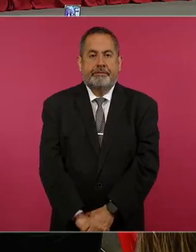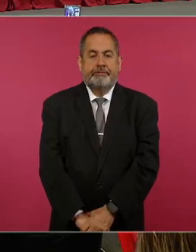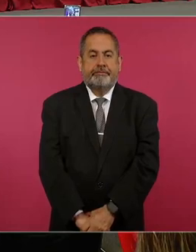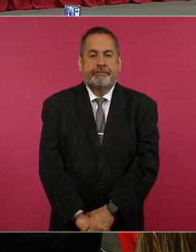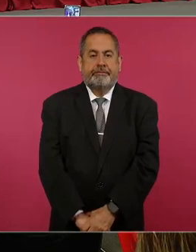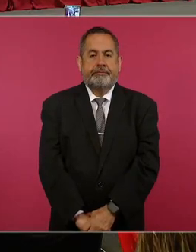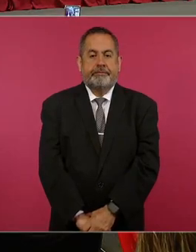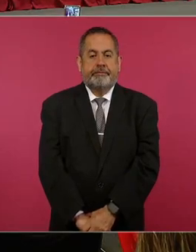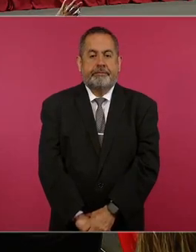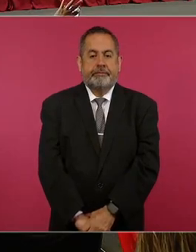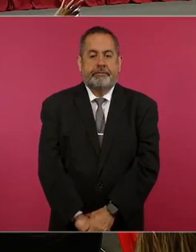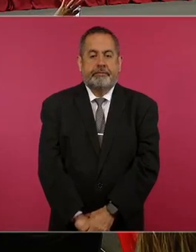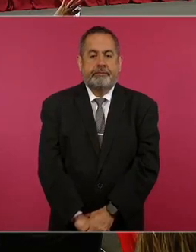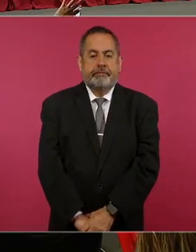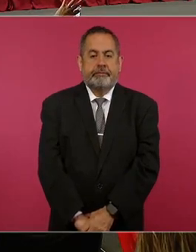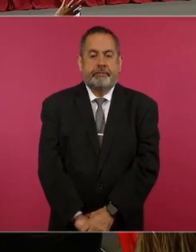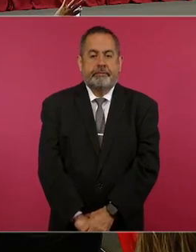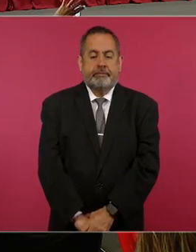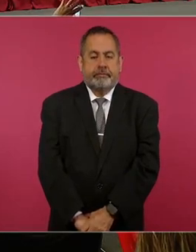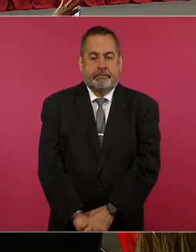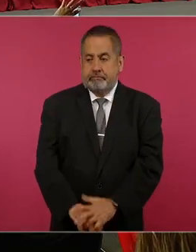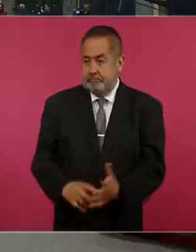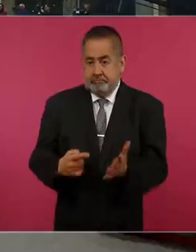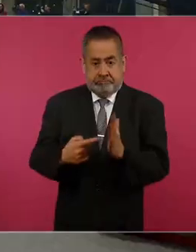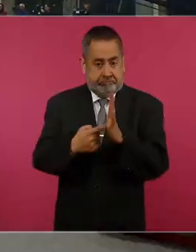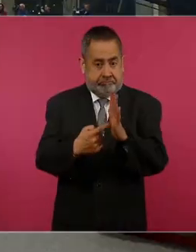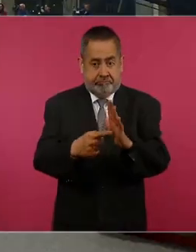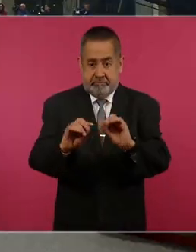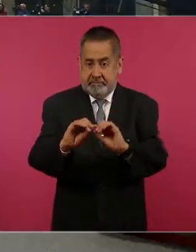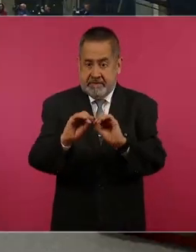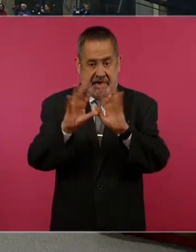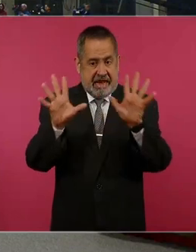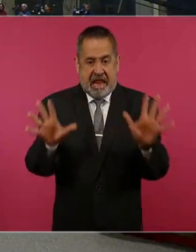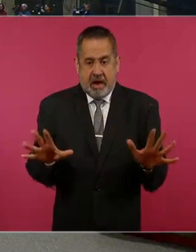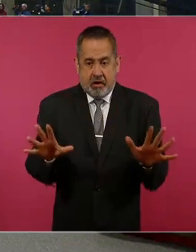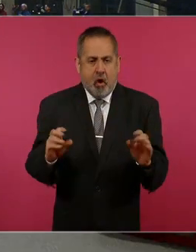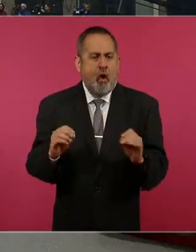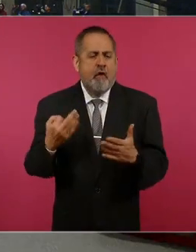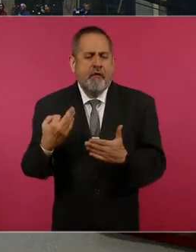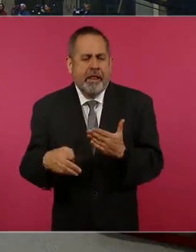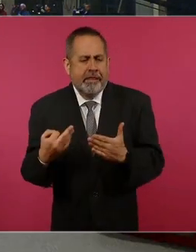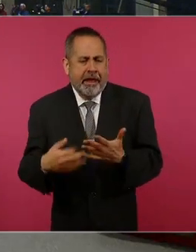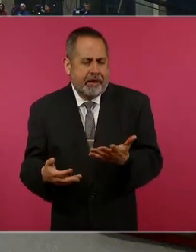Yo creo que está bastante claro, ¿no?, o falta.